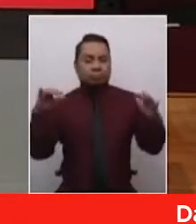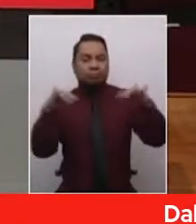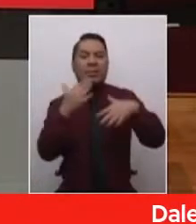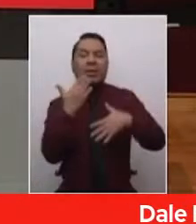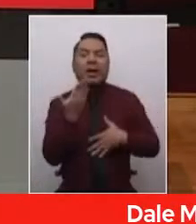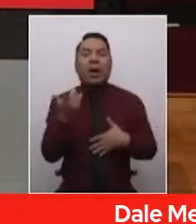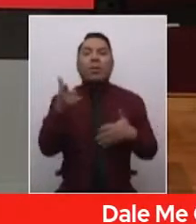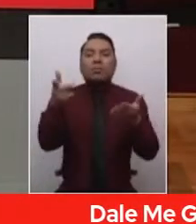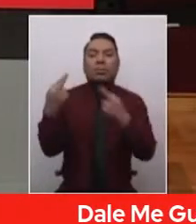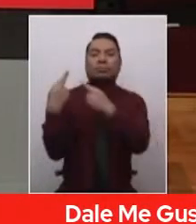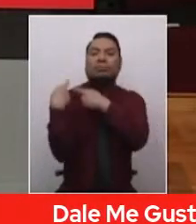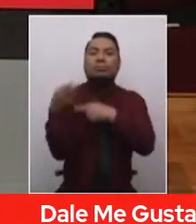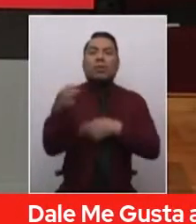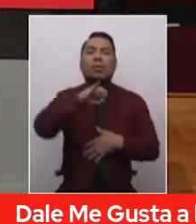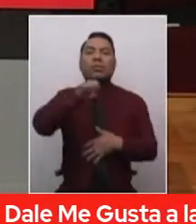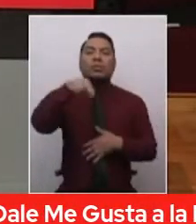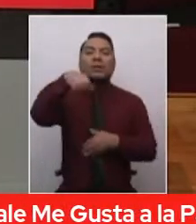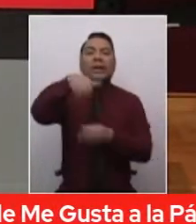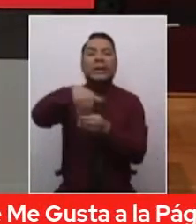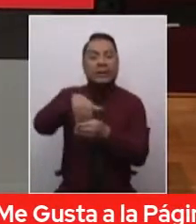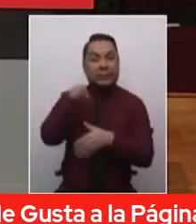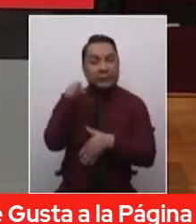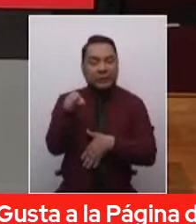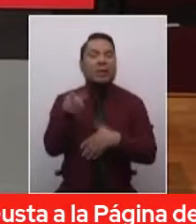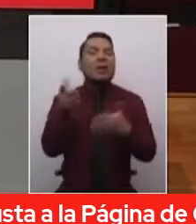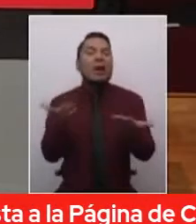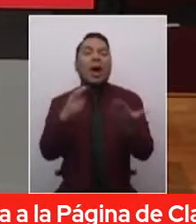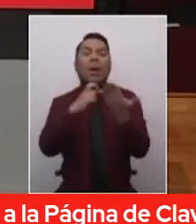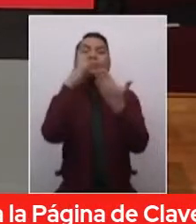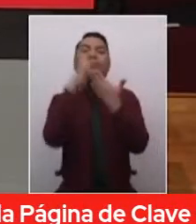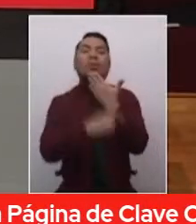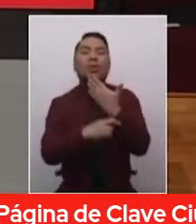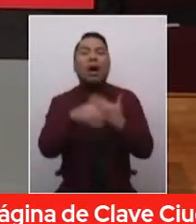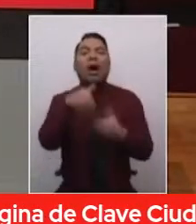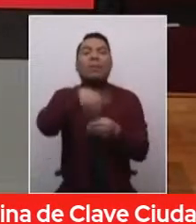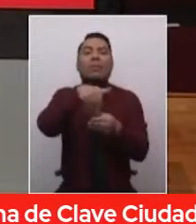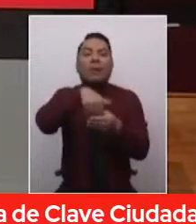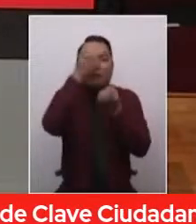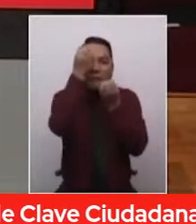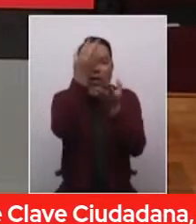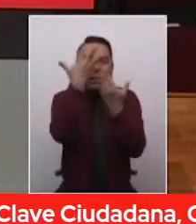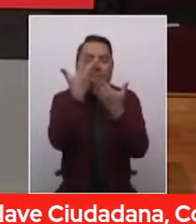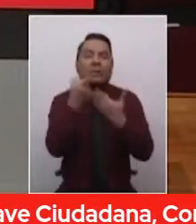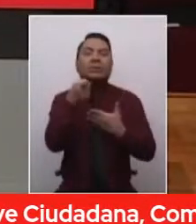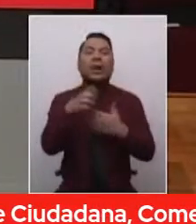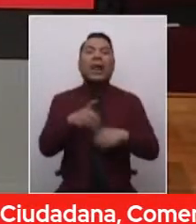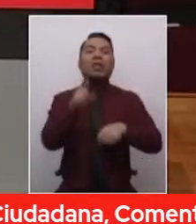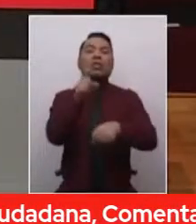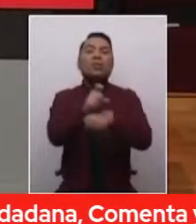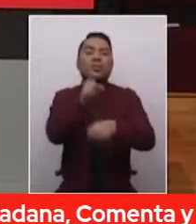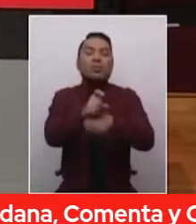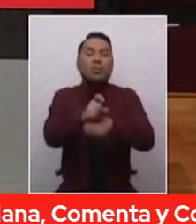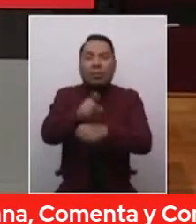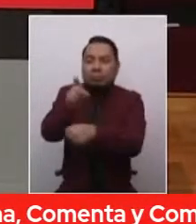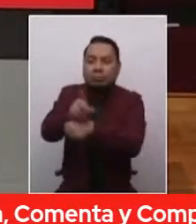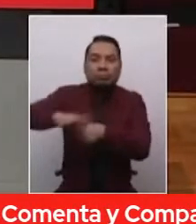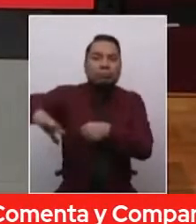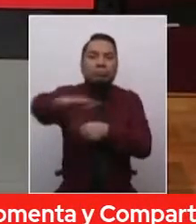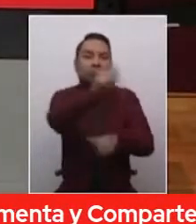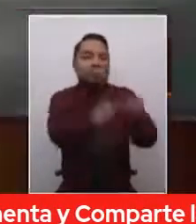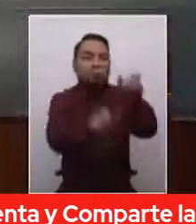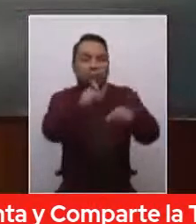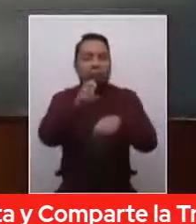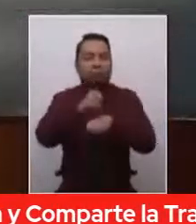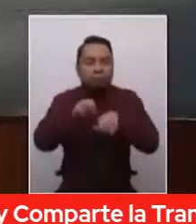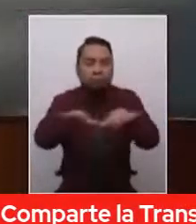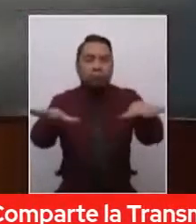promovido por el Jurado Nacional de Elecciones a través del programa Voto Informado de la Dirección Nacional de Educación y Formación Cívica